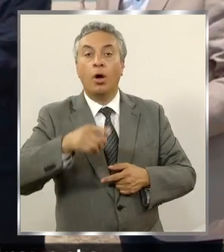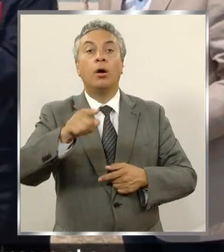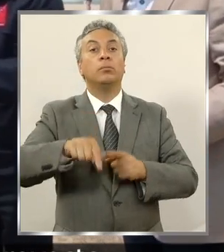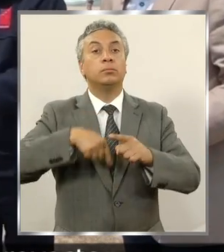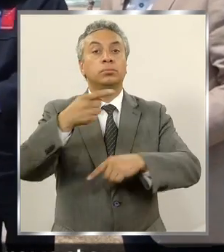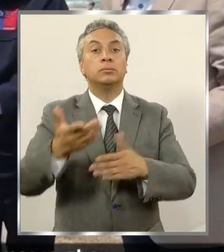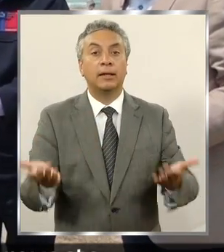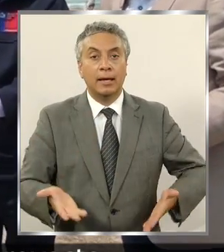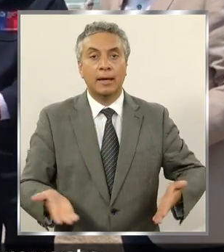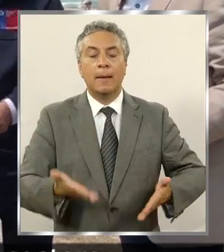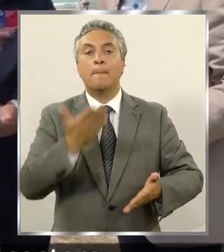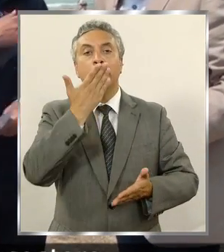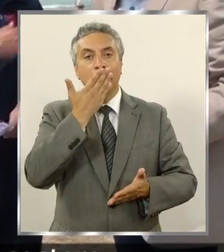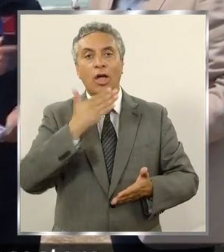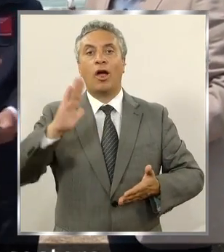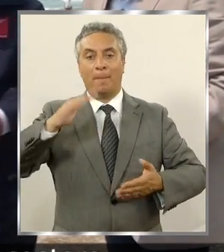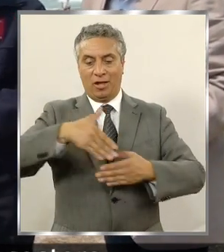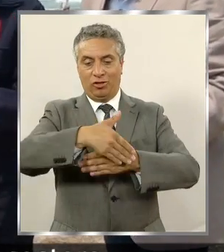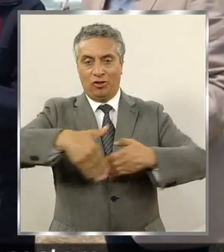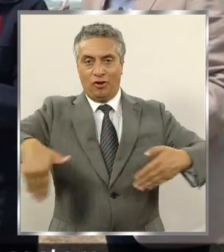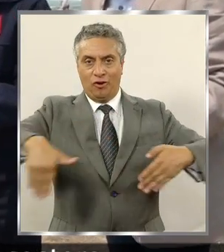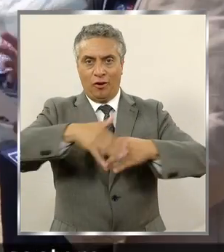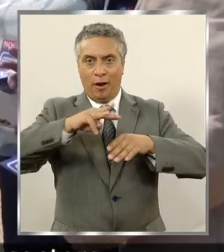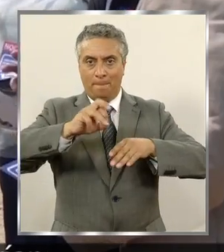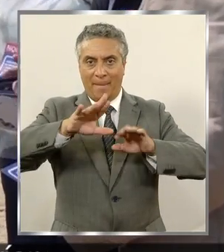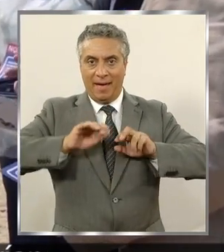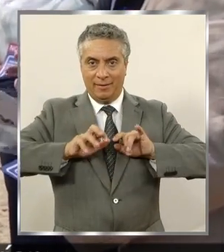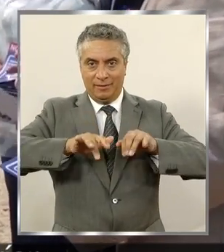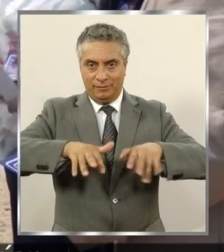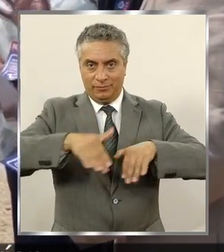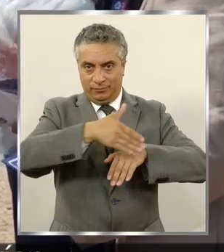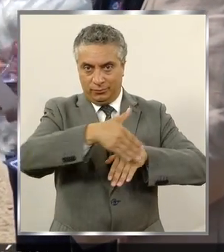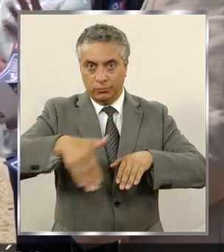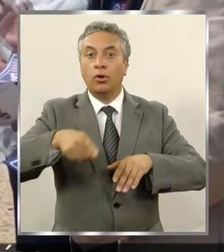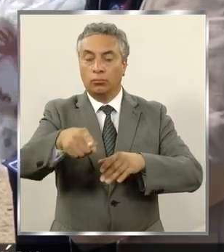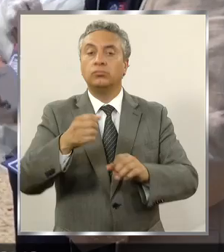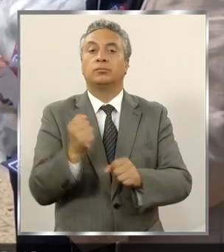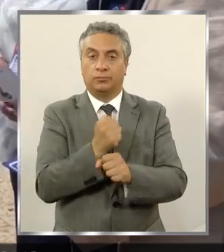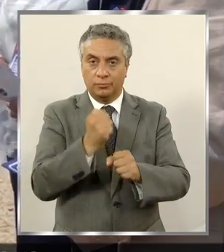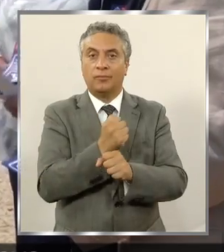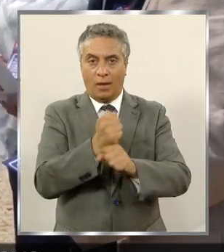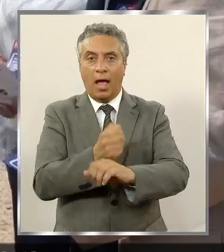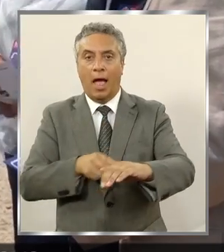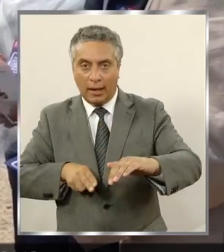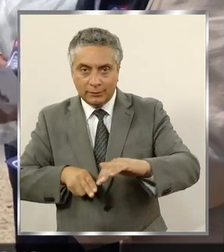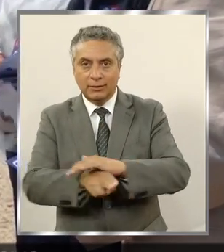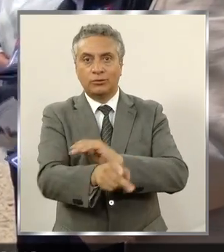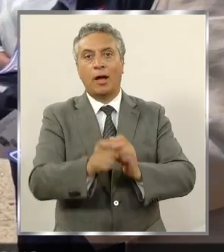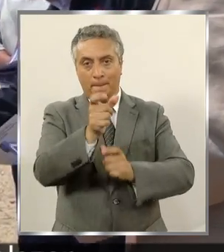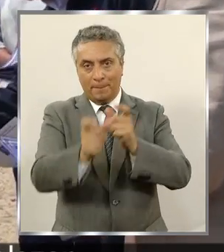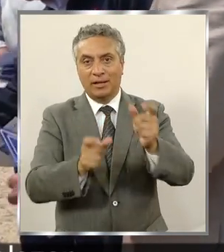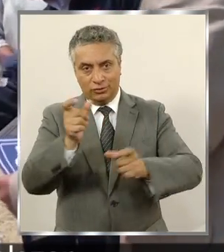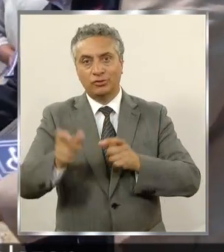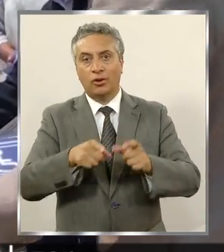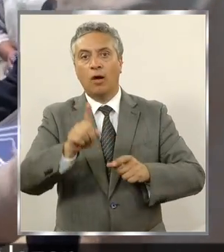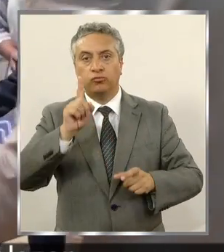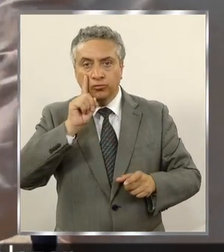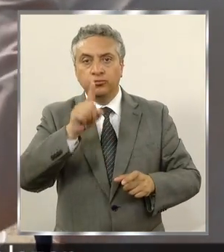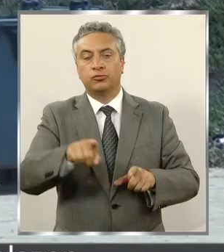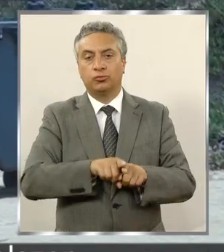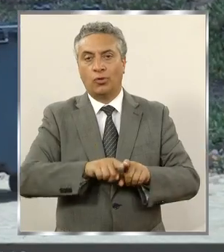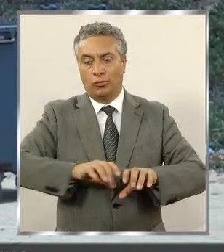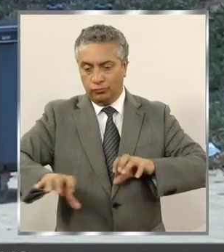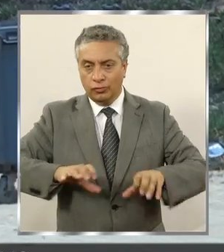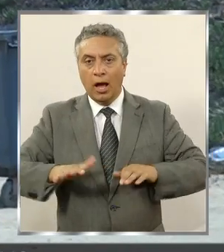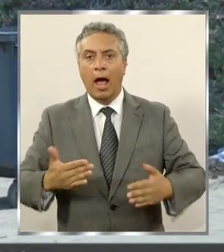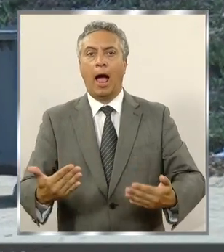siguiente es generar un proyecto de mejoramiento del borde costero, en donde se considerarían obras de acceso a la playa para personas que se